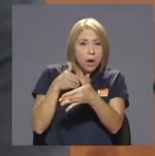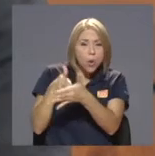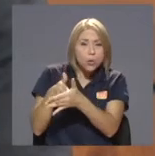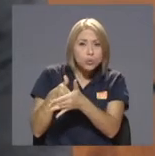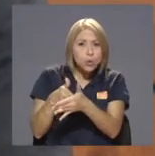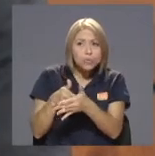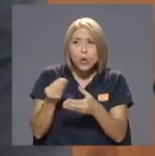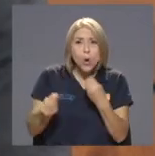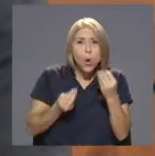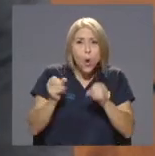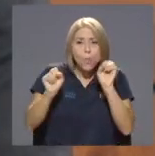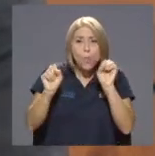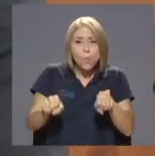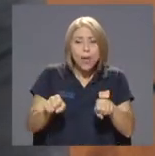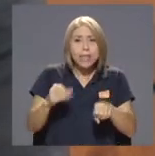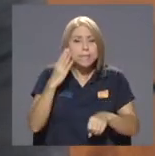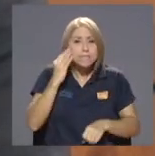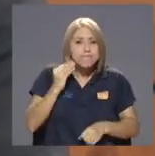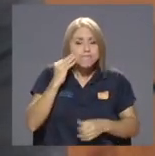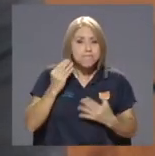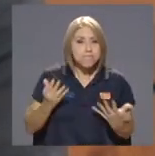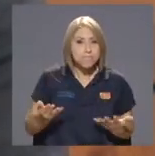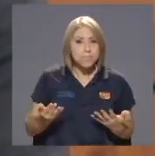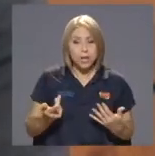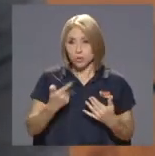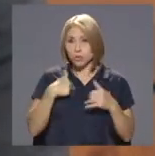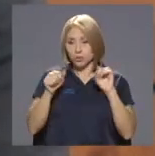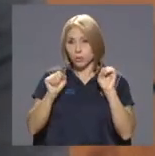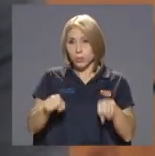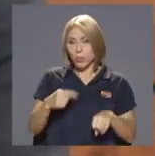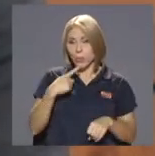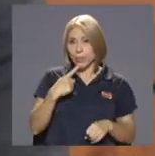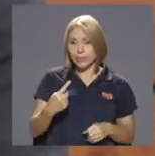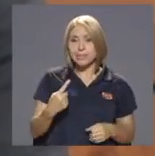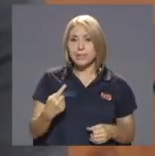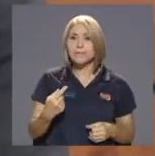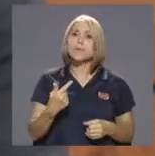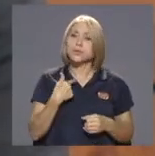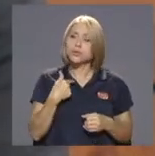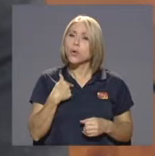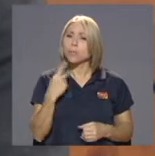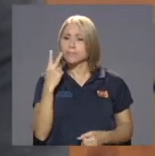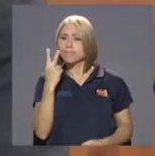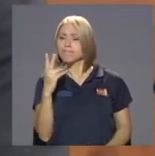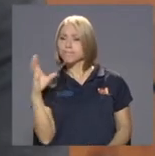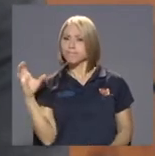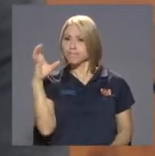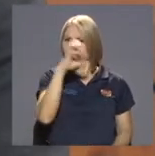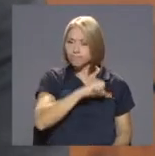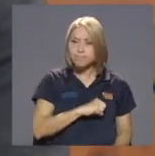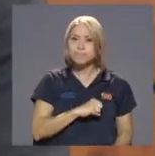deficitario la experiencia. Yo se lo puedo decir que he podido percibirlo inclusive